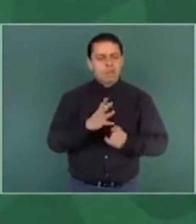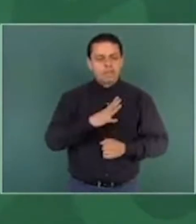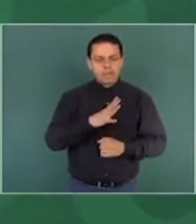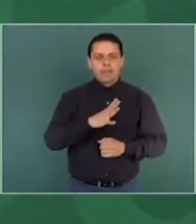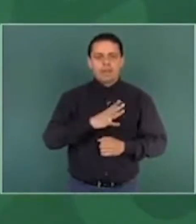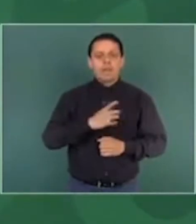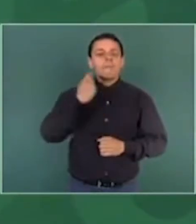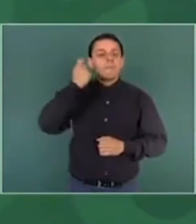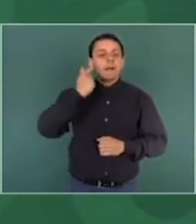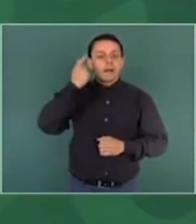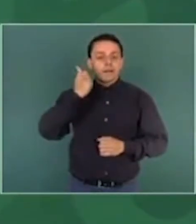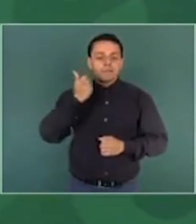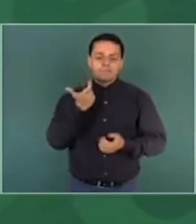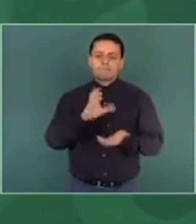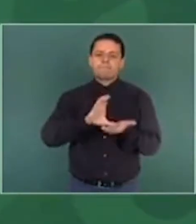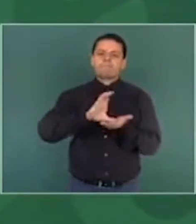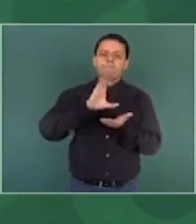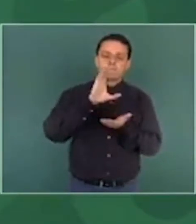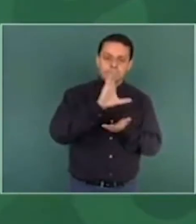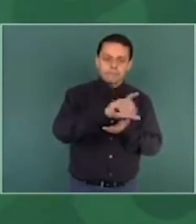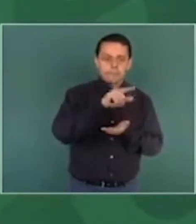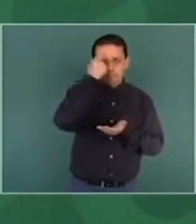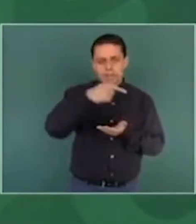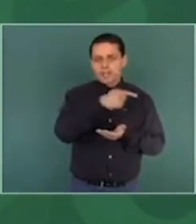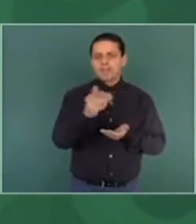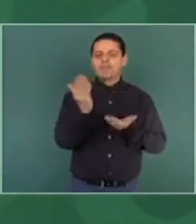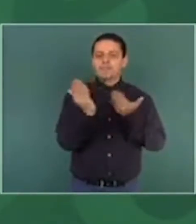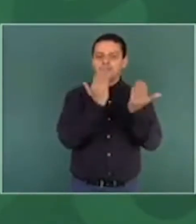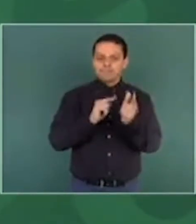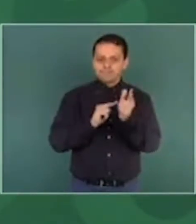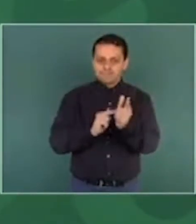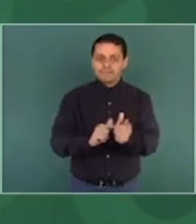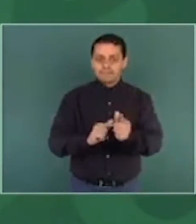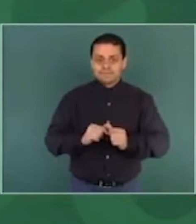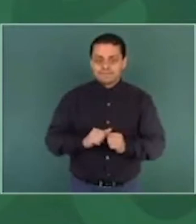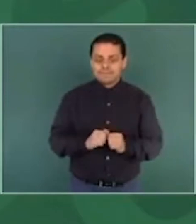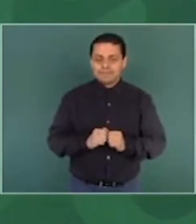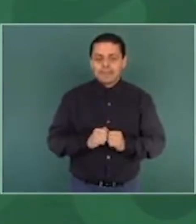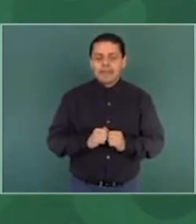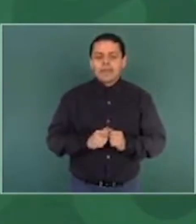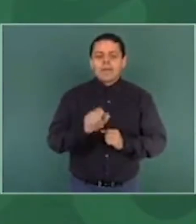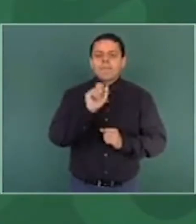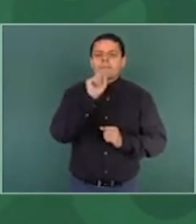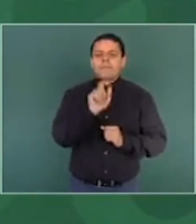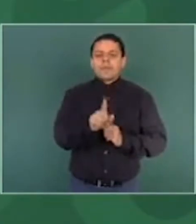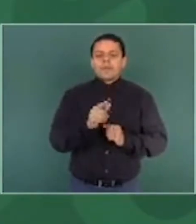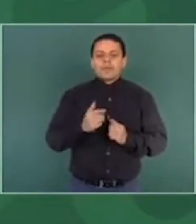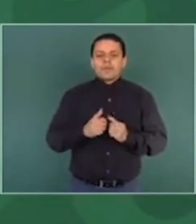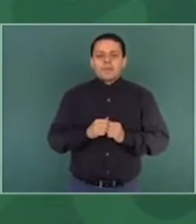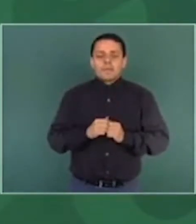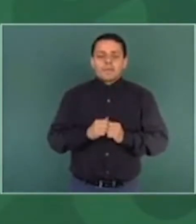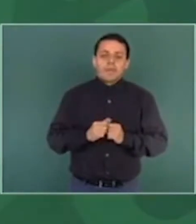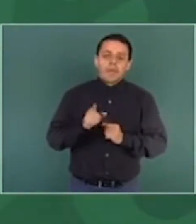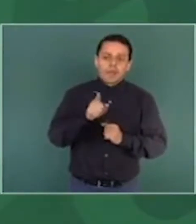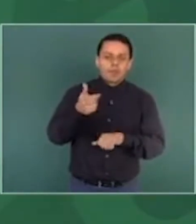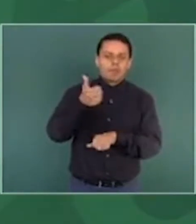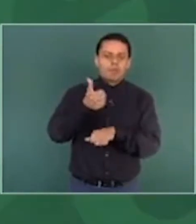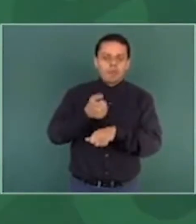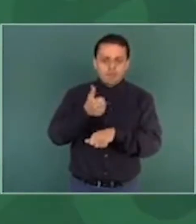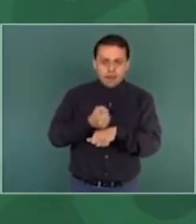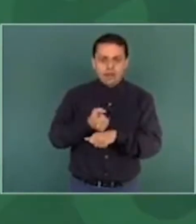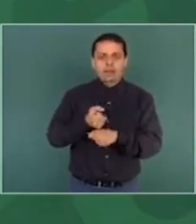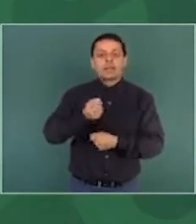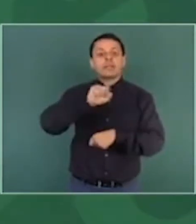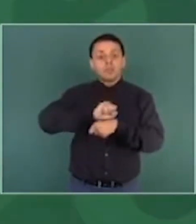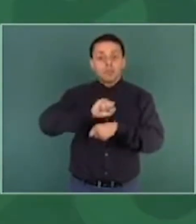López Obrador comentó que se buscará otra persona para que quede a cargo de la empresa distribuidora de medicamentos del gobierno, en tanto se aclara la